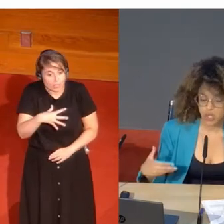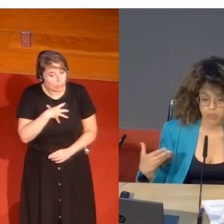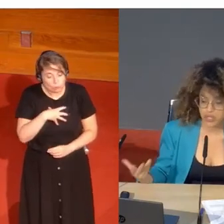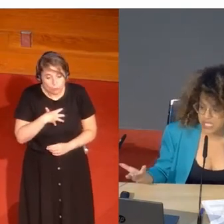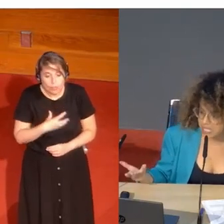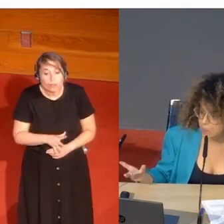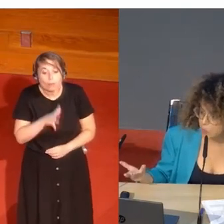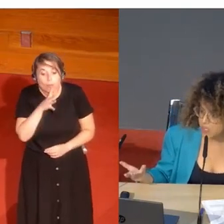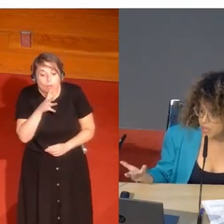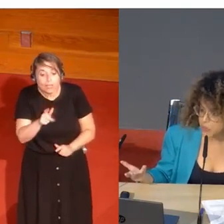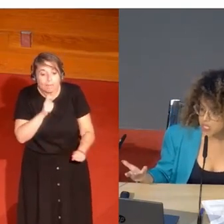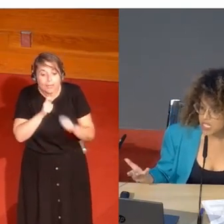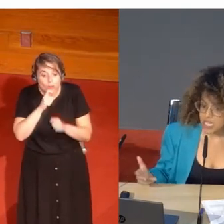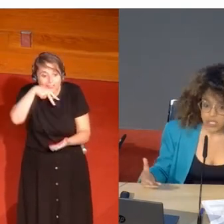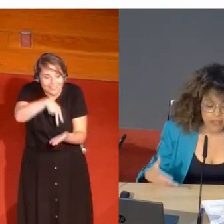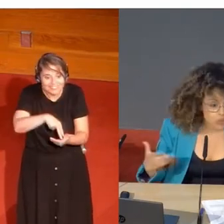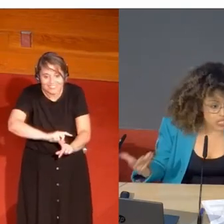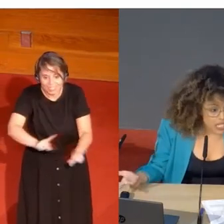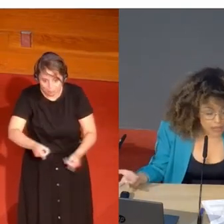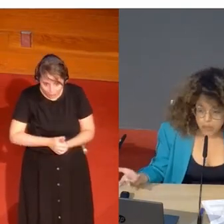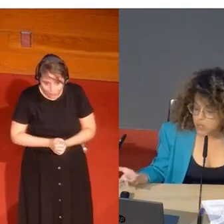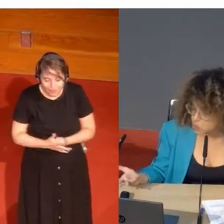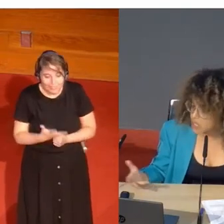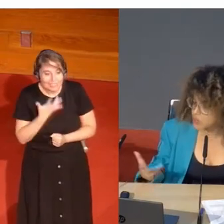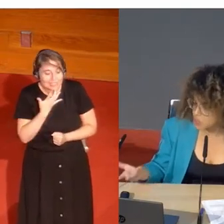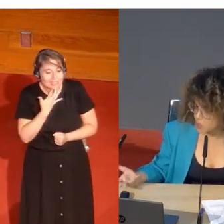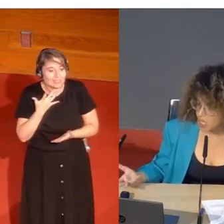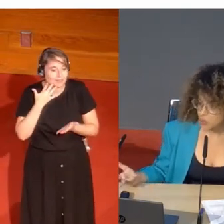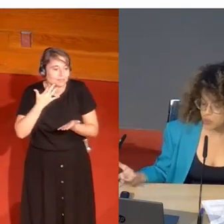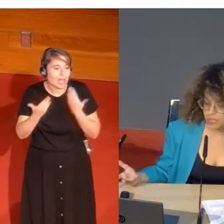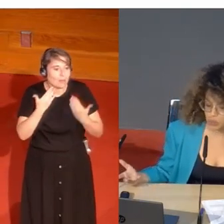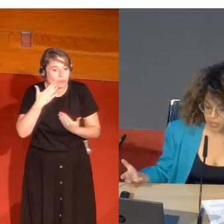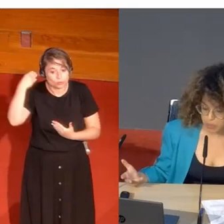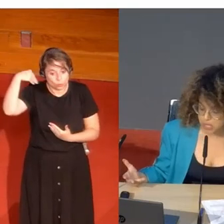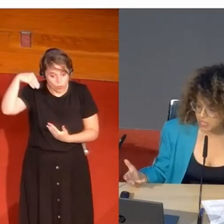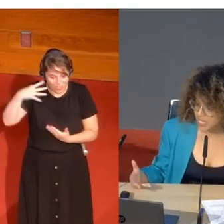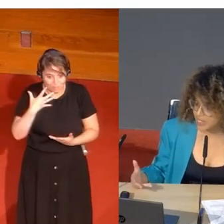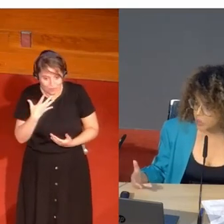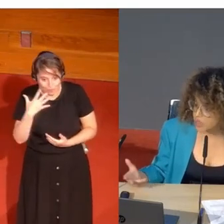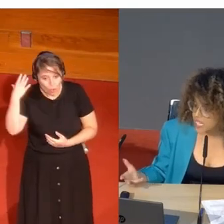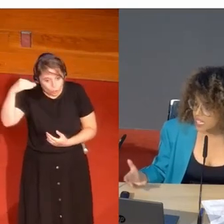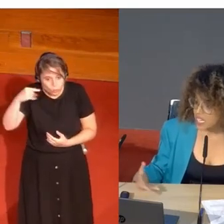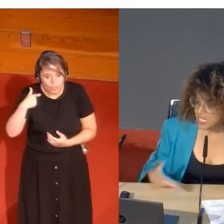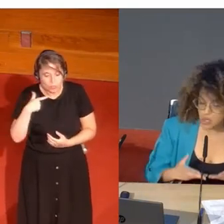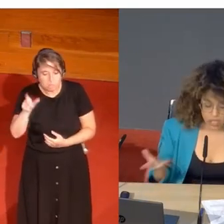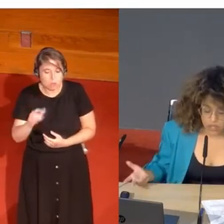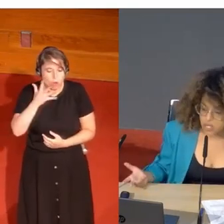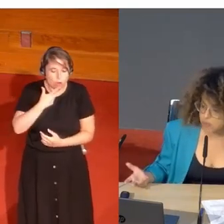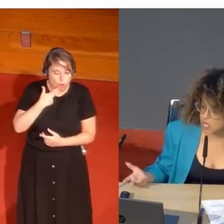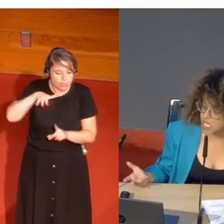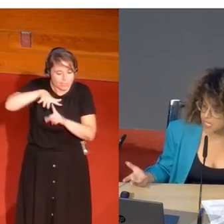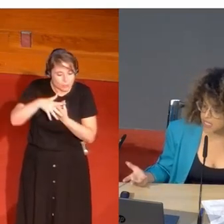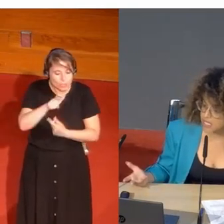qué Porque los periodistas tampoco estamos si vamos si hablamos de túnez donde yo tuve tuve la posibilidad de conocer la